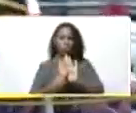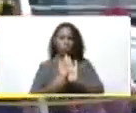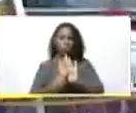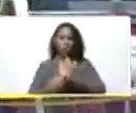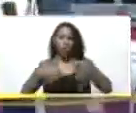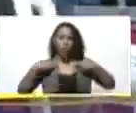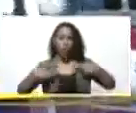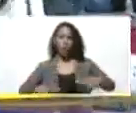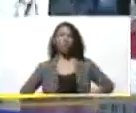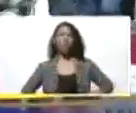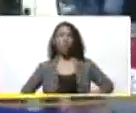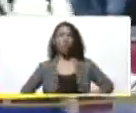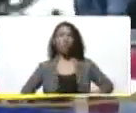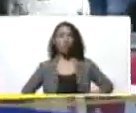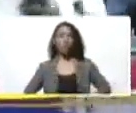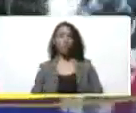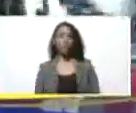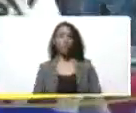humanista.